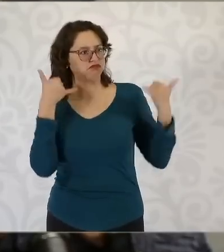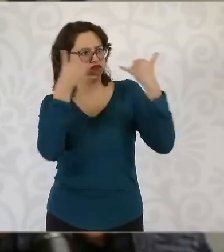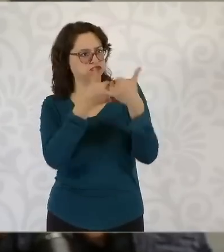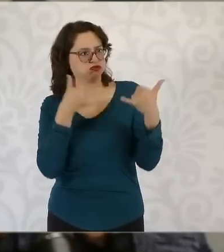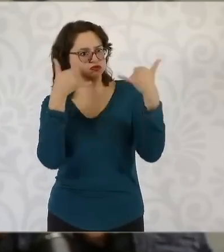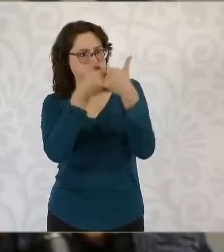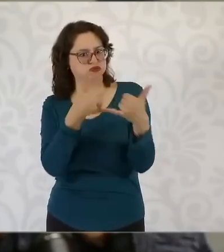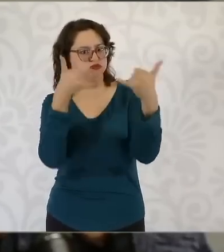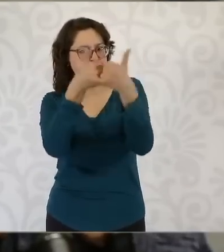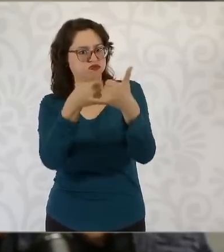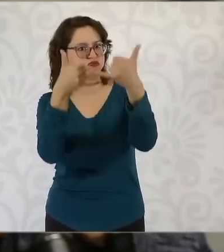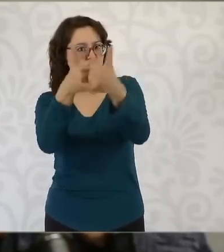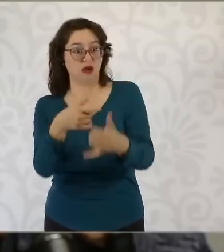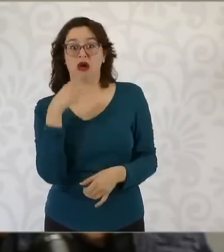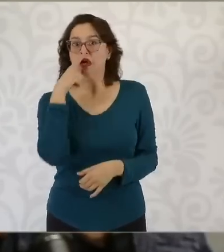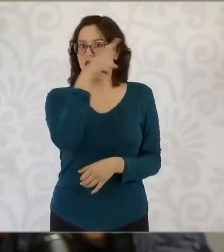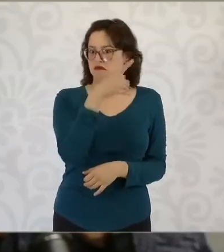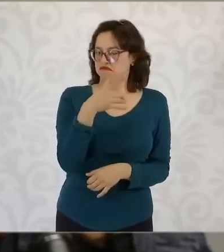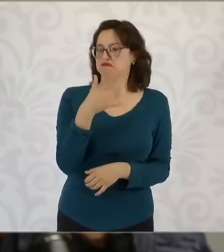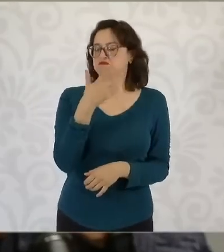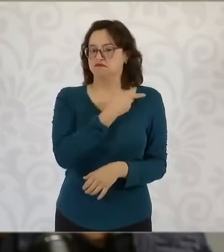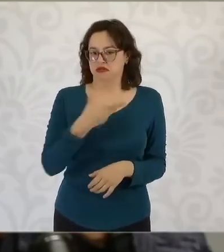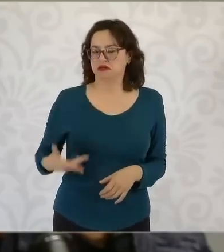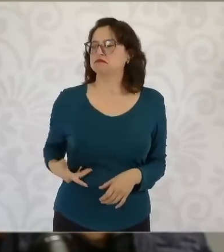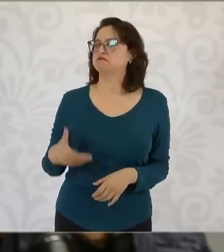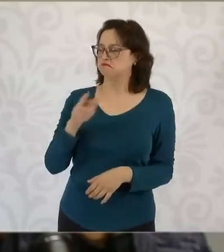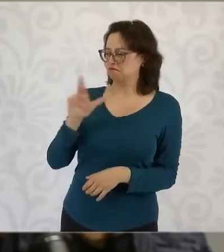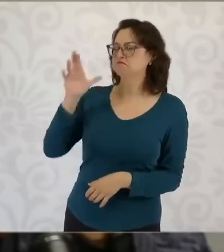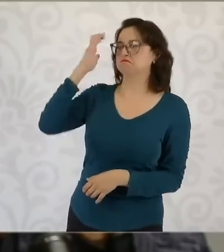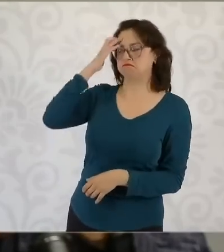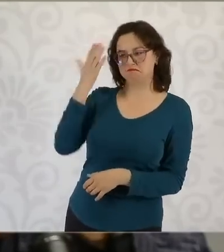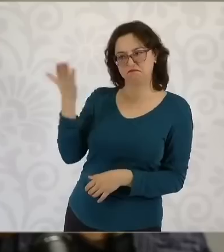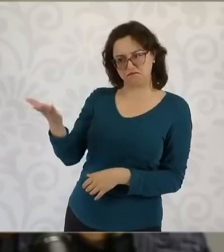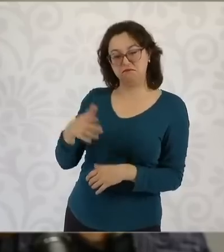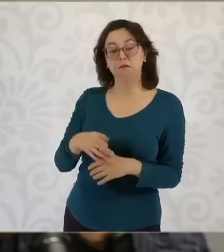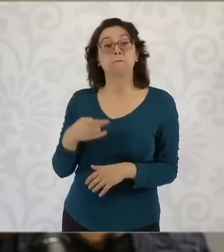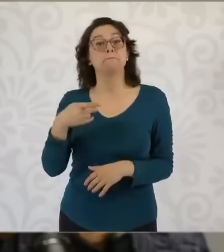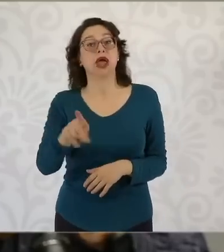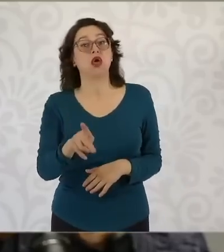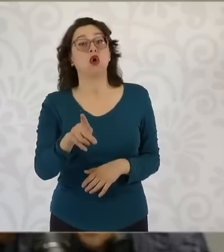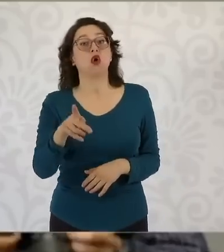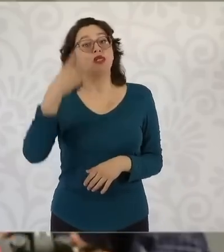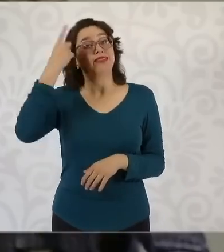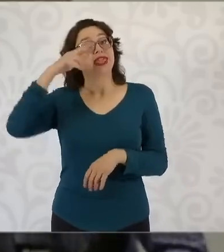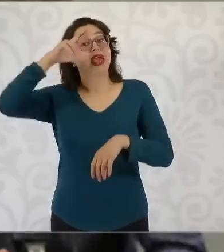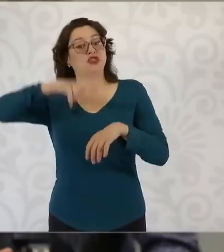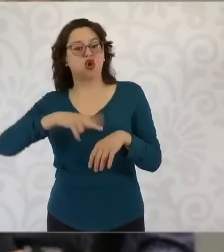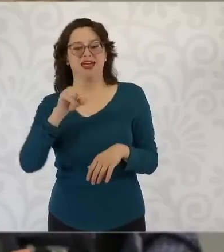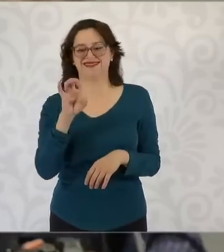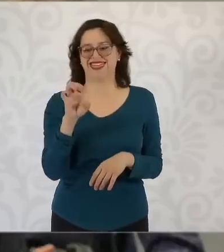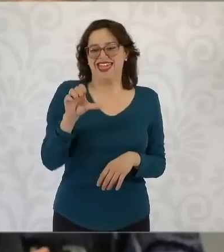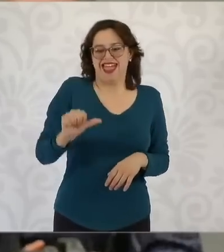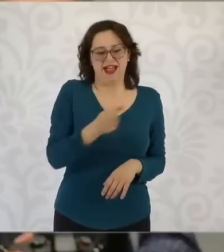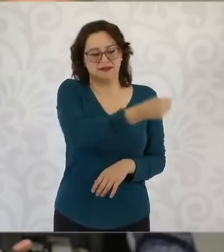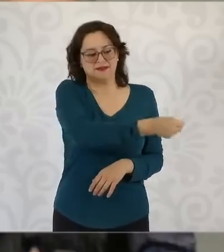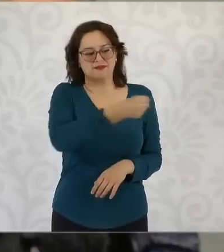Unidos. Él mismo la ha reconocido. No obstante, el director de la DEA que ha propuesto el presidente Trump,